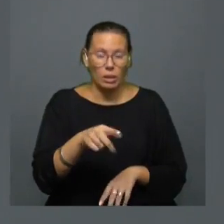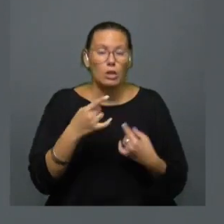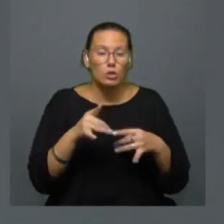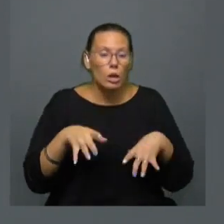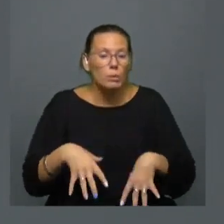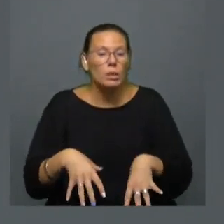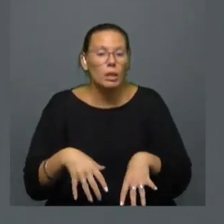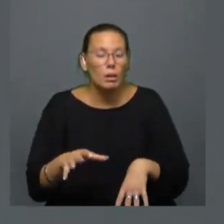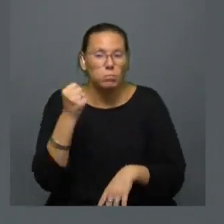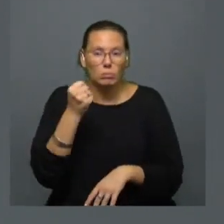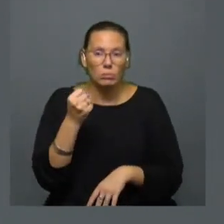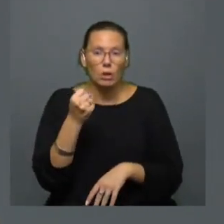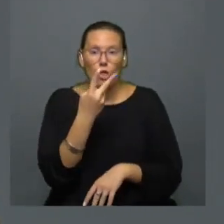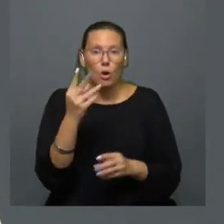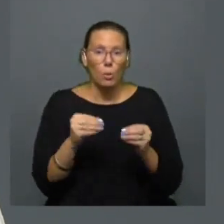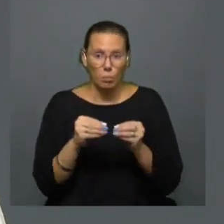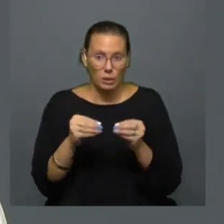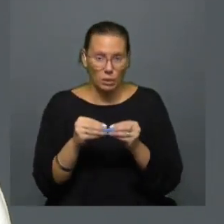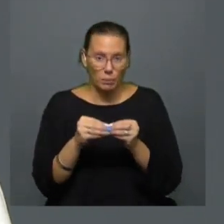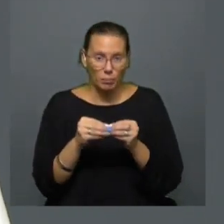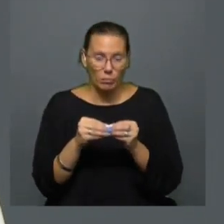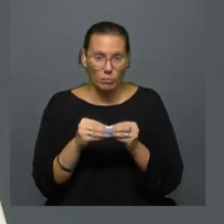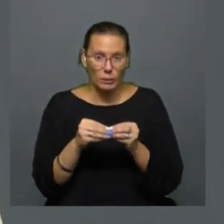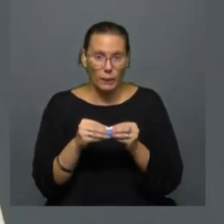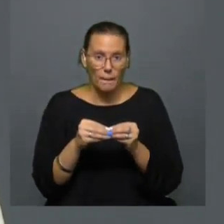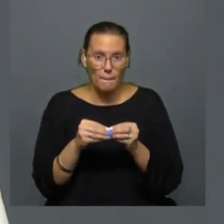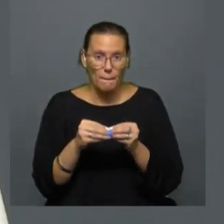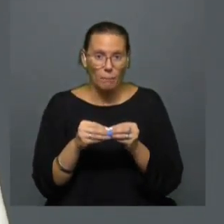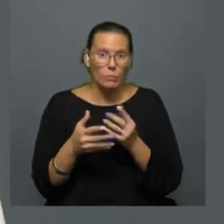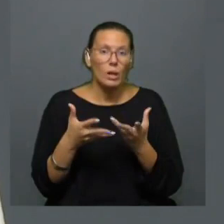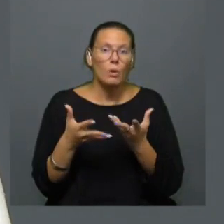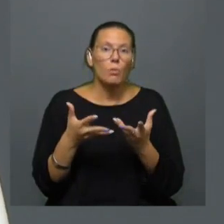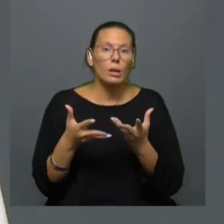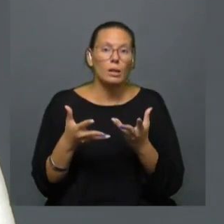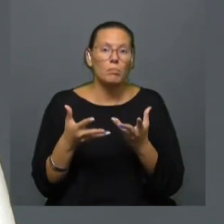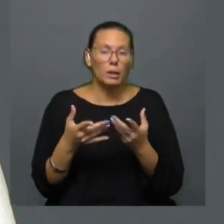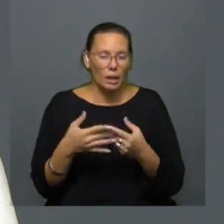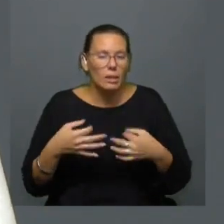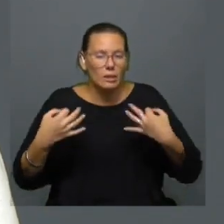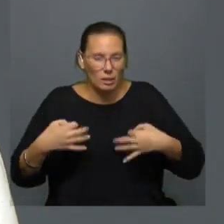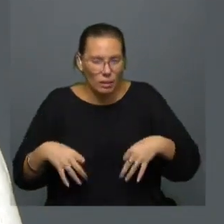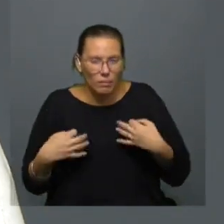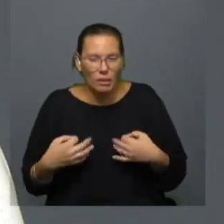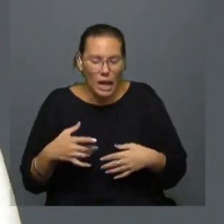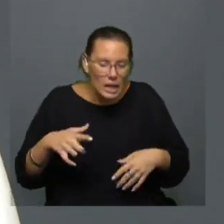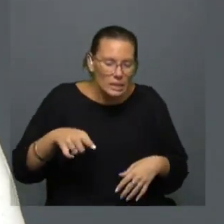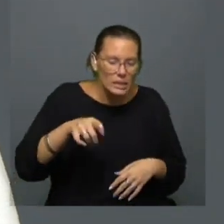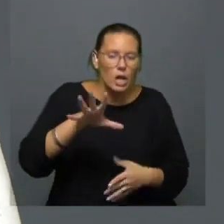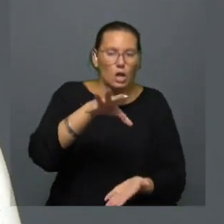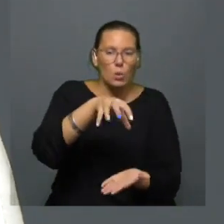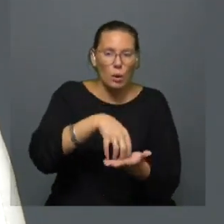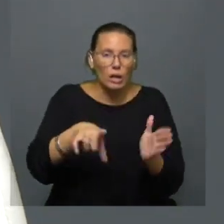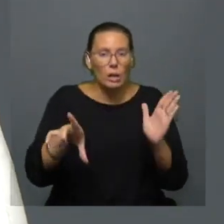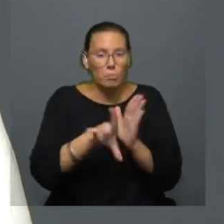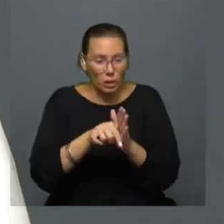solamente dos compañeros. Entonces, ¿cuál es la cosa para que efectivamente ese lugar, que por ley